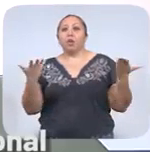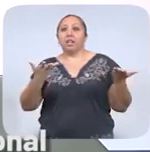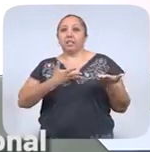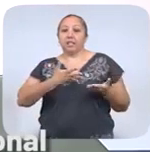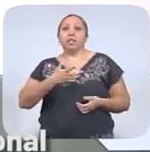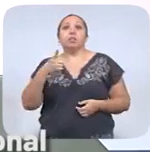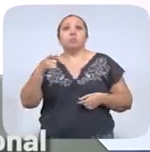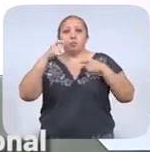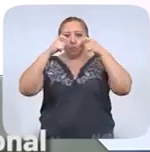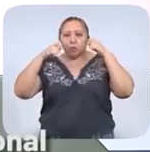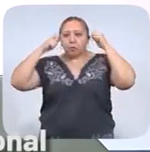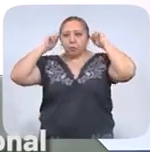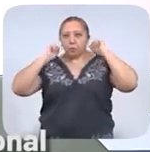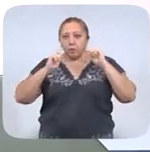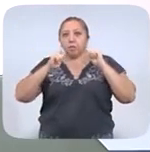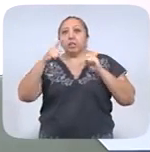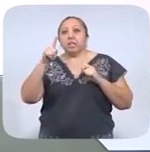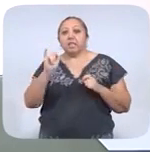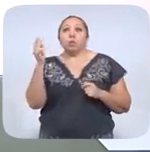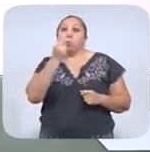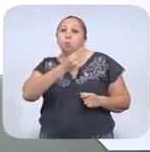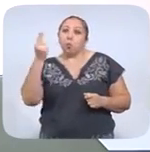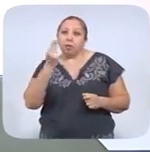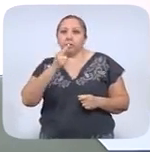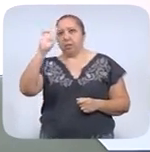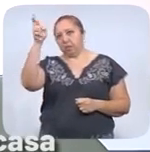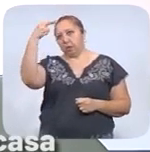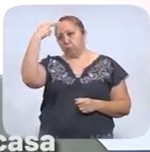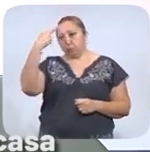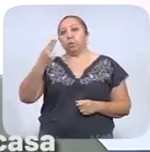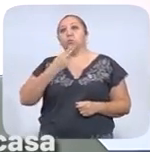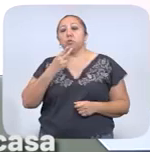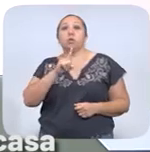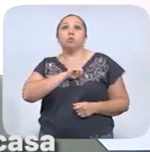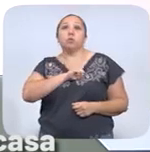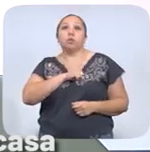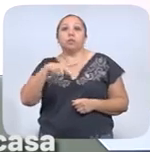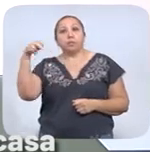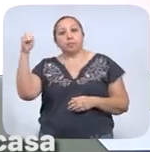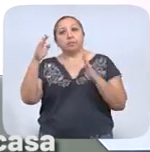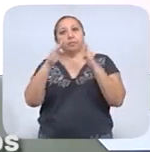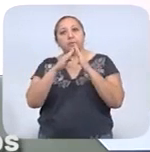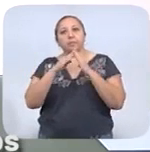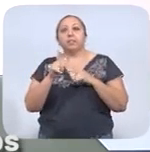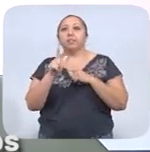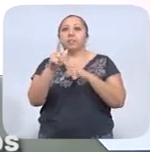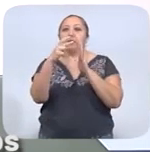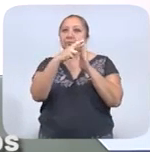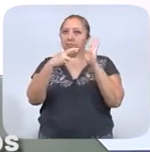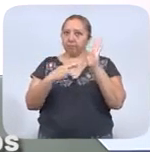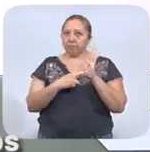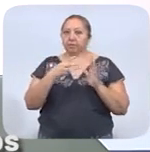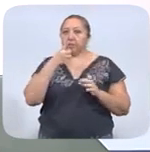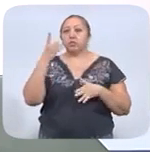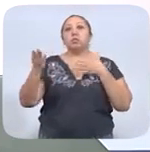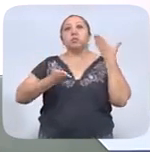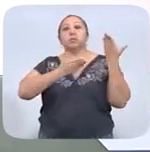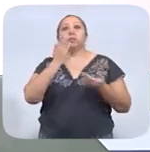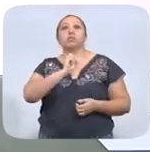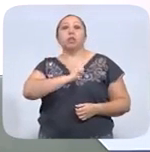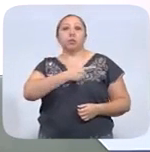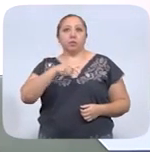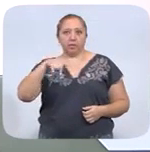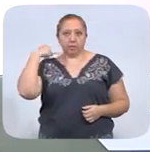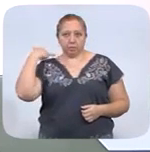ahora tienes un cubrebocas funcional para un caso de emergencia recuerdo usarlo cuando salgas de casa y siguiendo las indicaciones de los